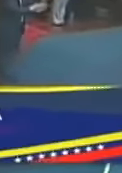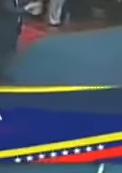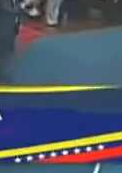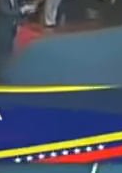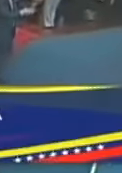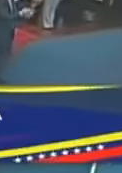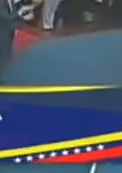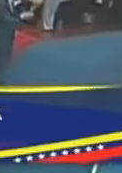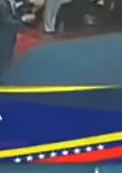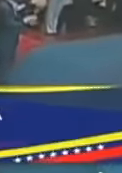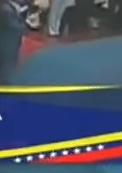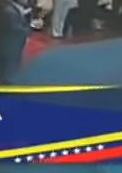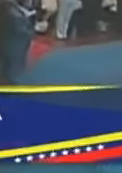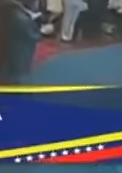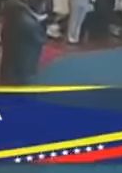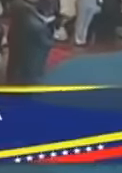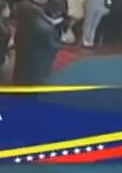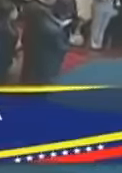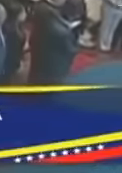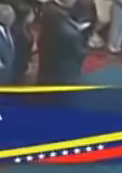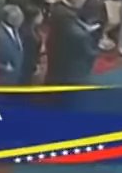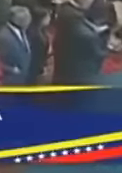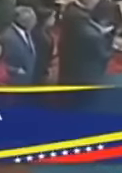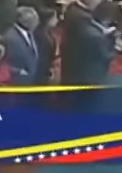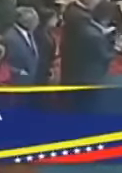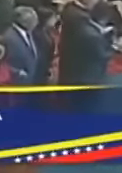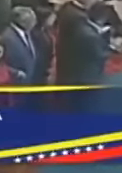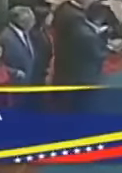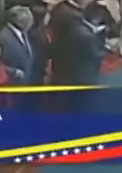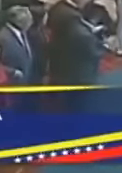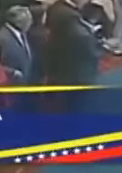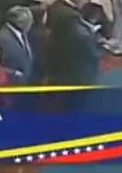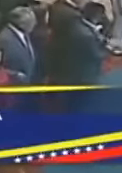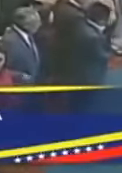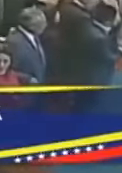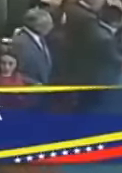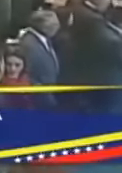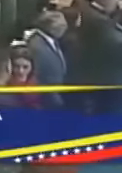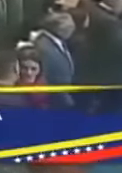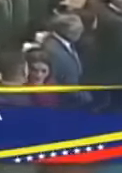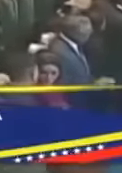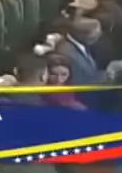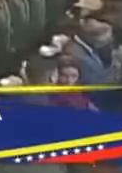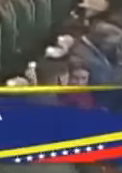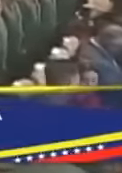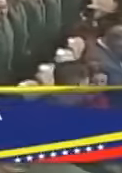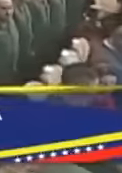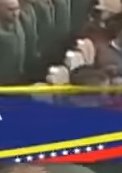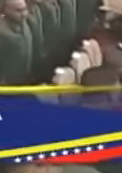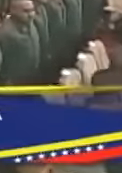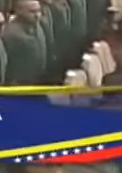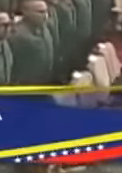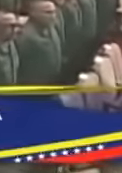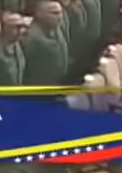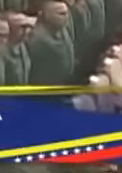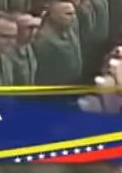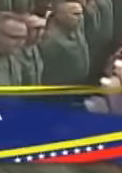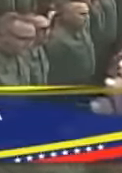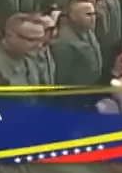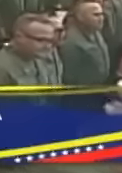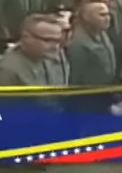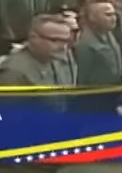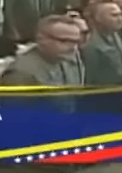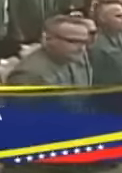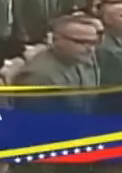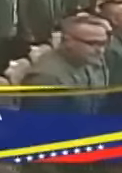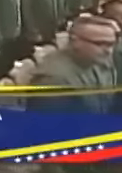como también el doctor Samuel Moncada. Ya están presentes en lo que será esta importante actividad para